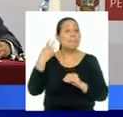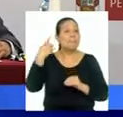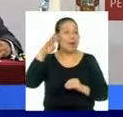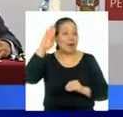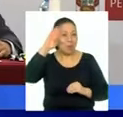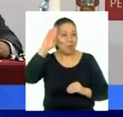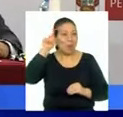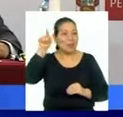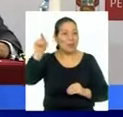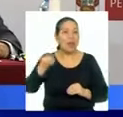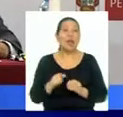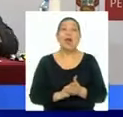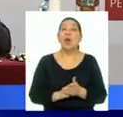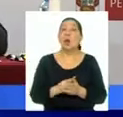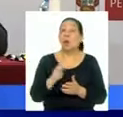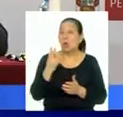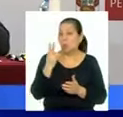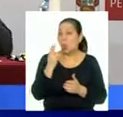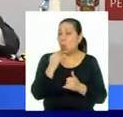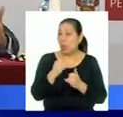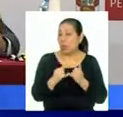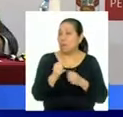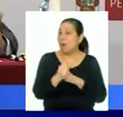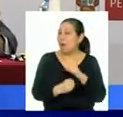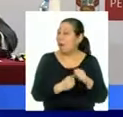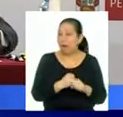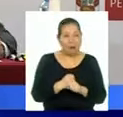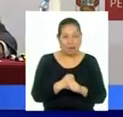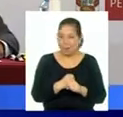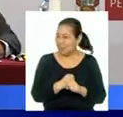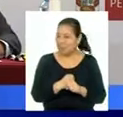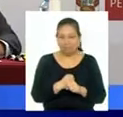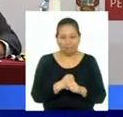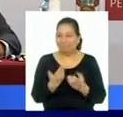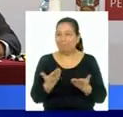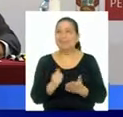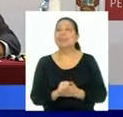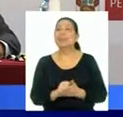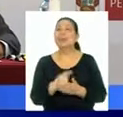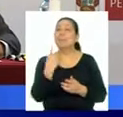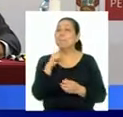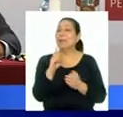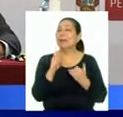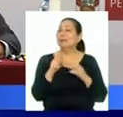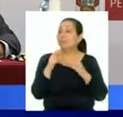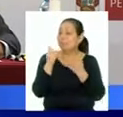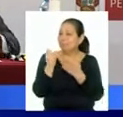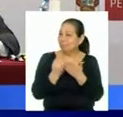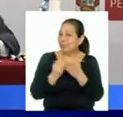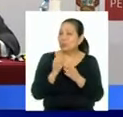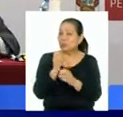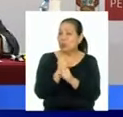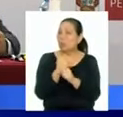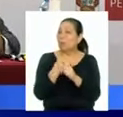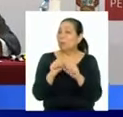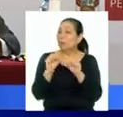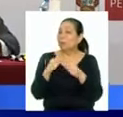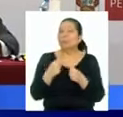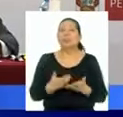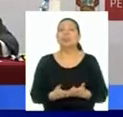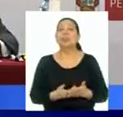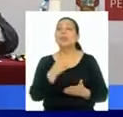venido desarrollando los 2 últimos años. No nos vamos a atribuir, digamos, la elaboración, el diseño y la ejecución de la obra, pero sí